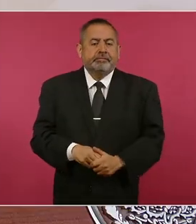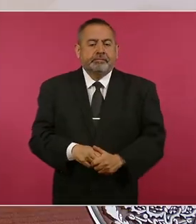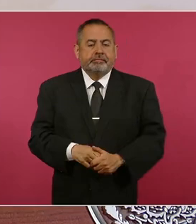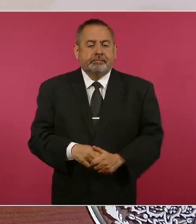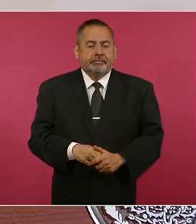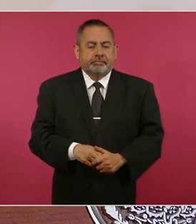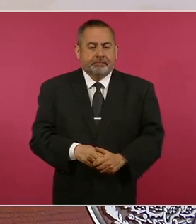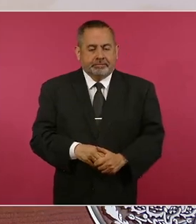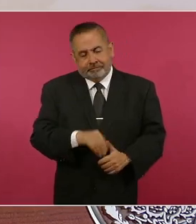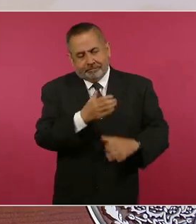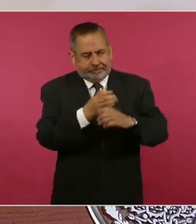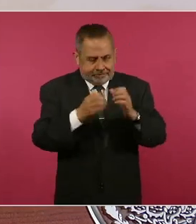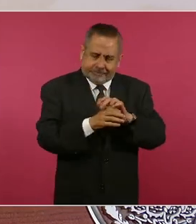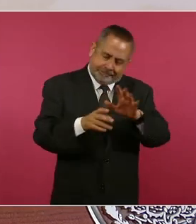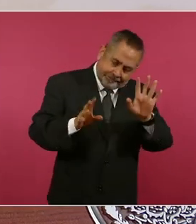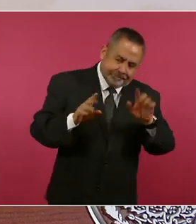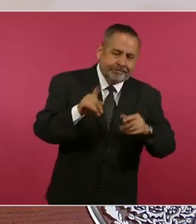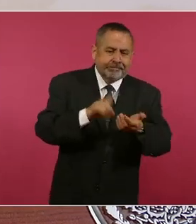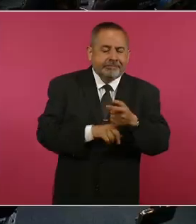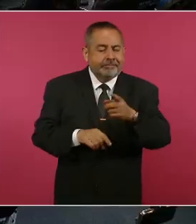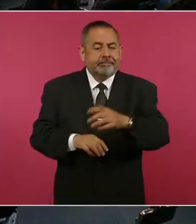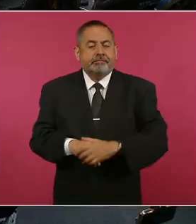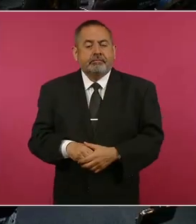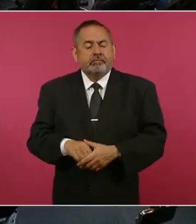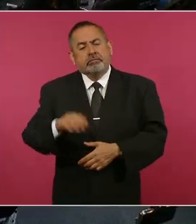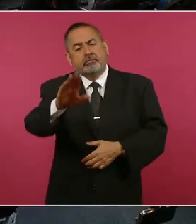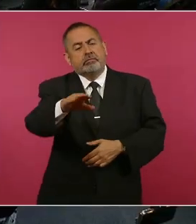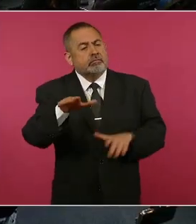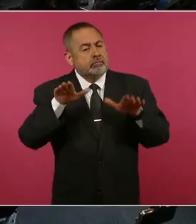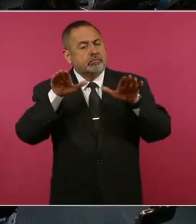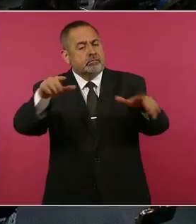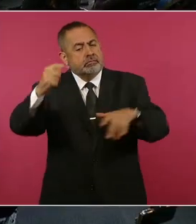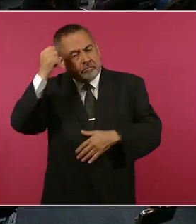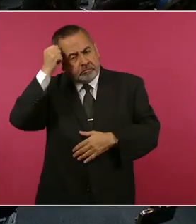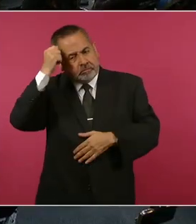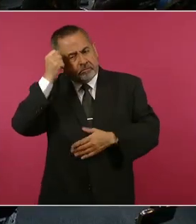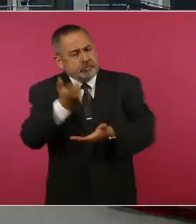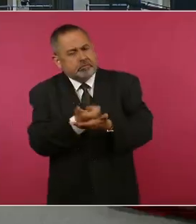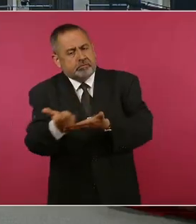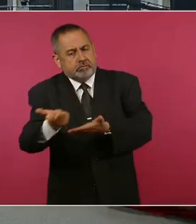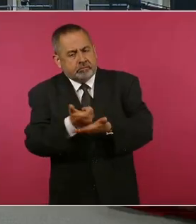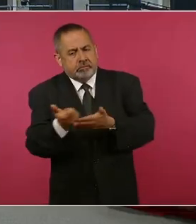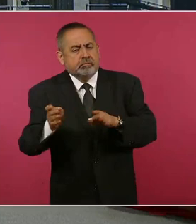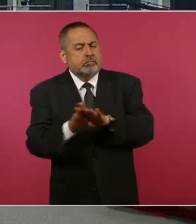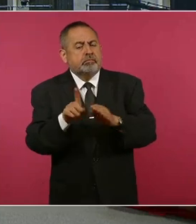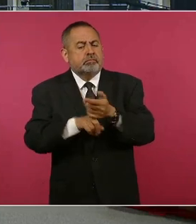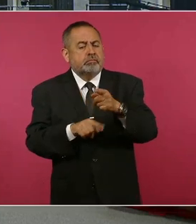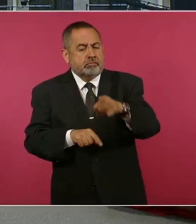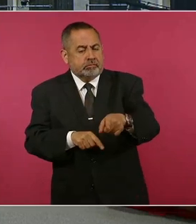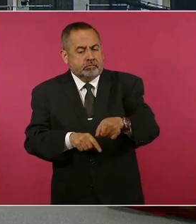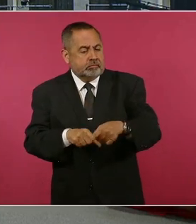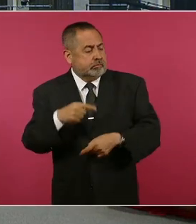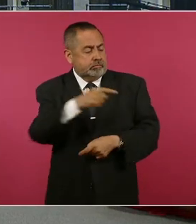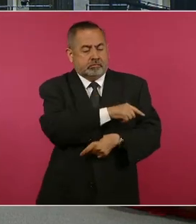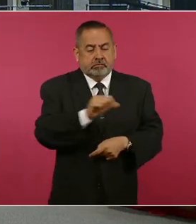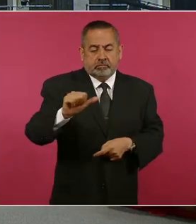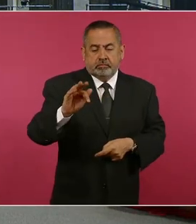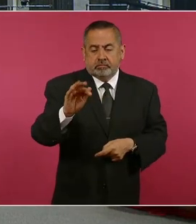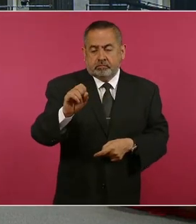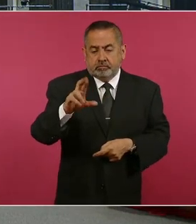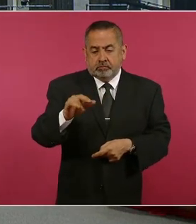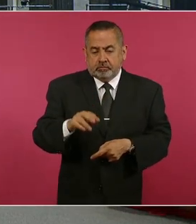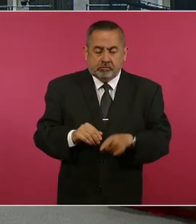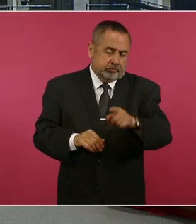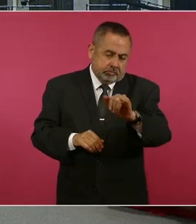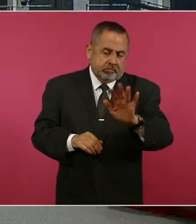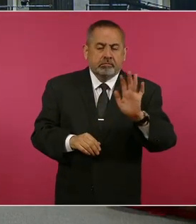Por otras razones, pero… El aeropuerto de Texcoco lo estaban financiando con el dinero de Afores.